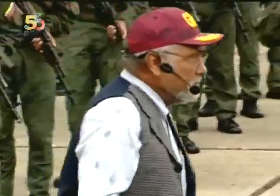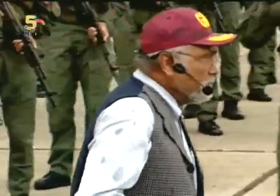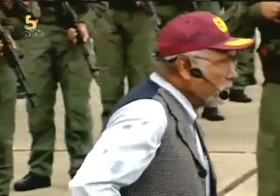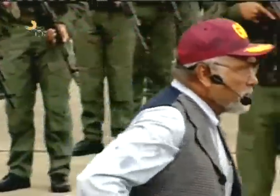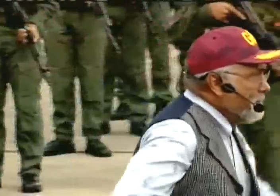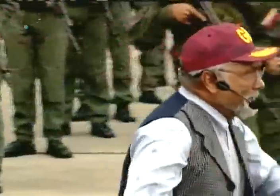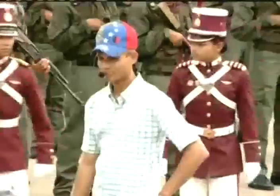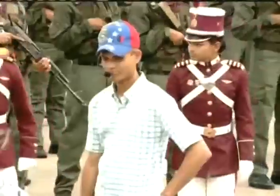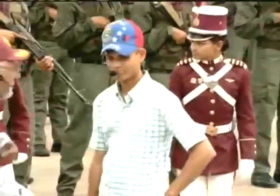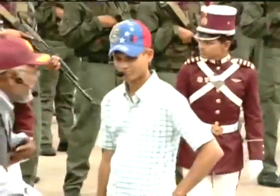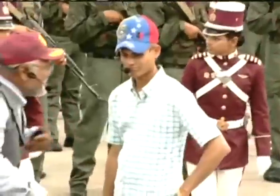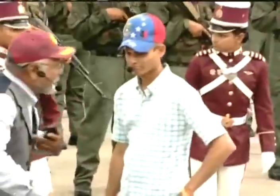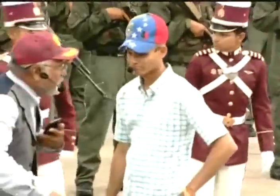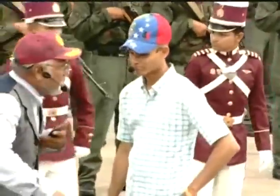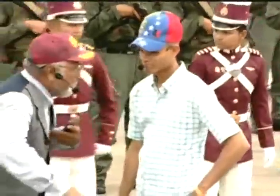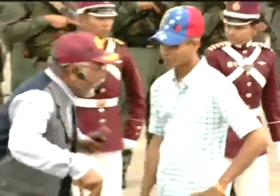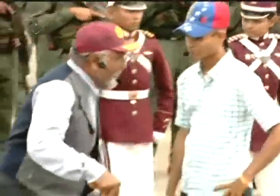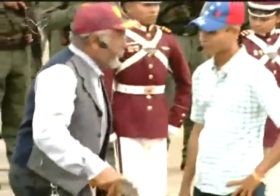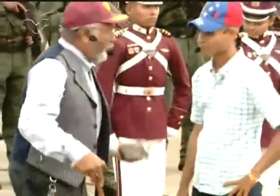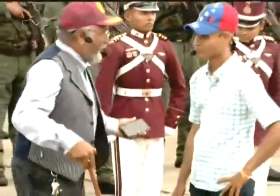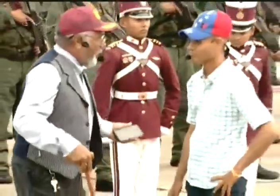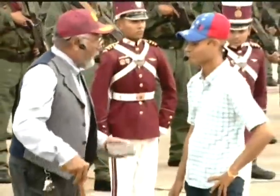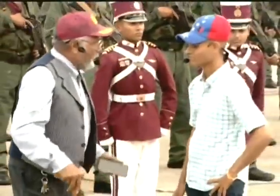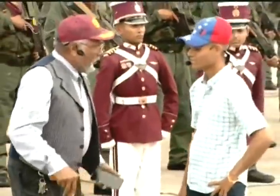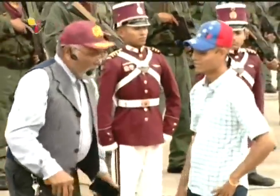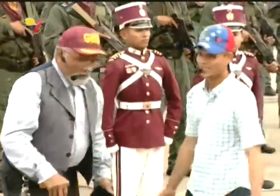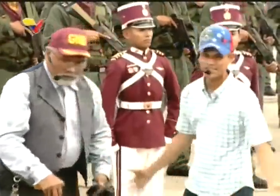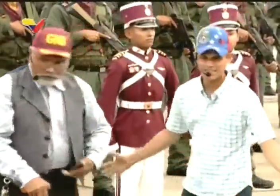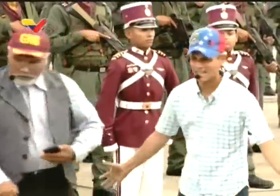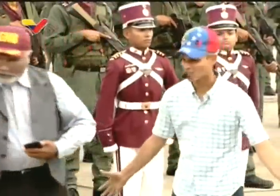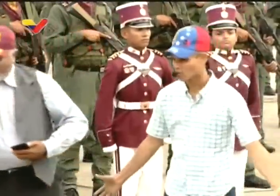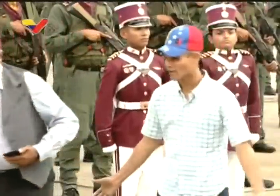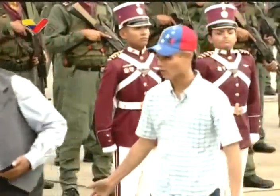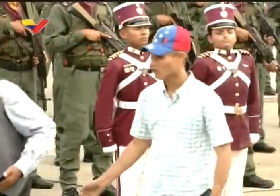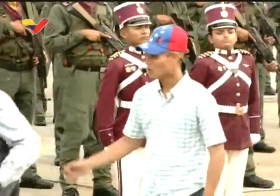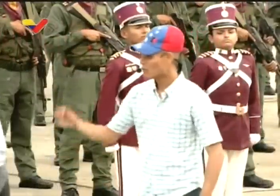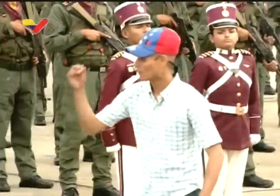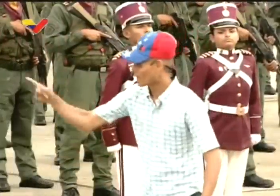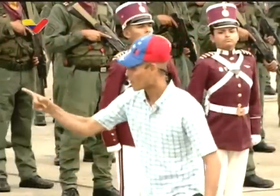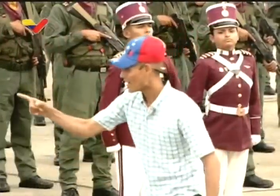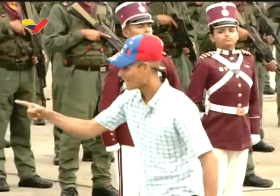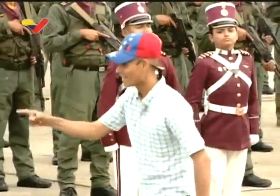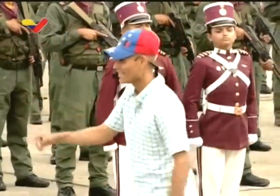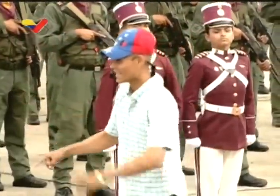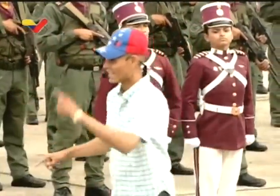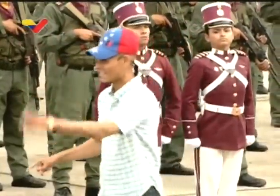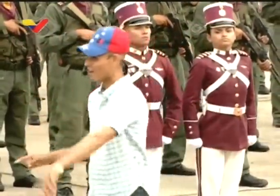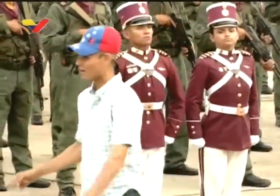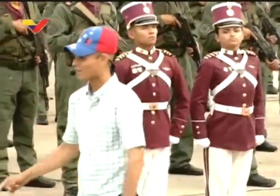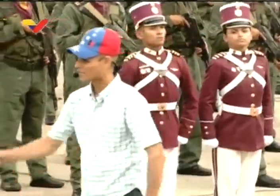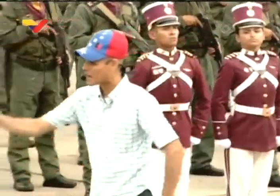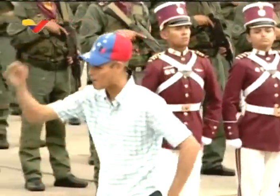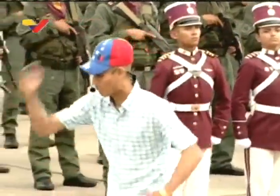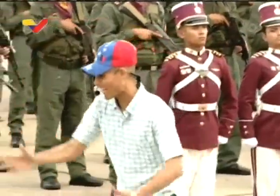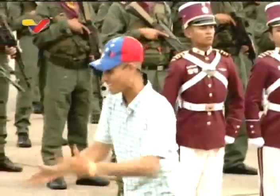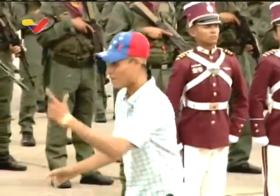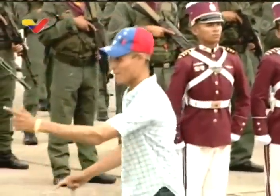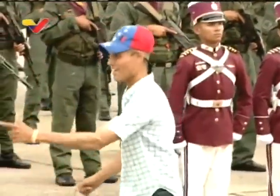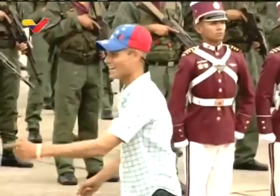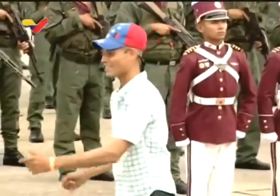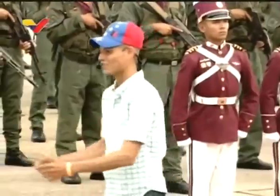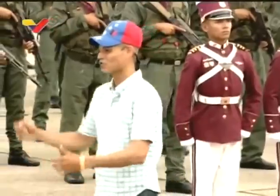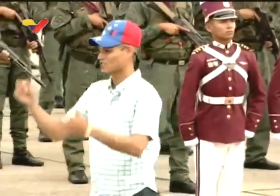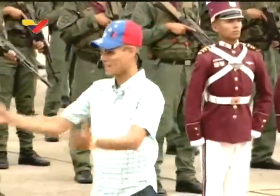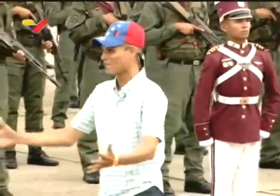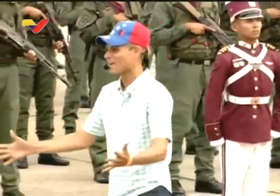guarimbas, se me revuelve todo por dentro, hijo. Te entiendo, viejo, pero recuerde que en esa guarimba estaba